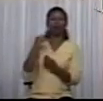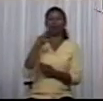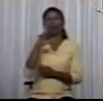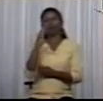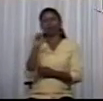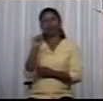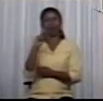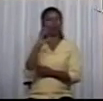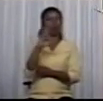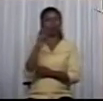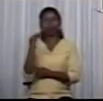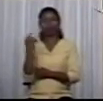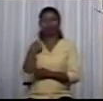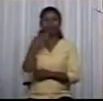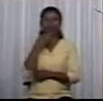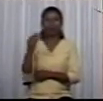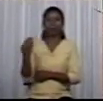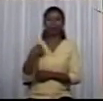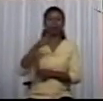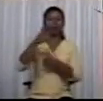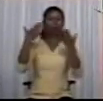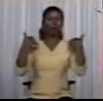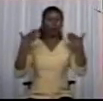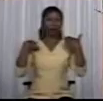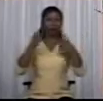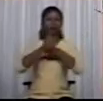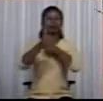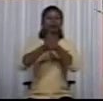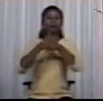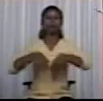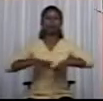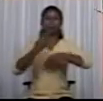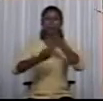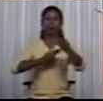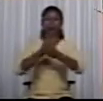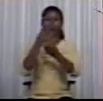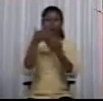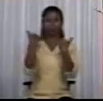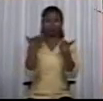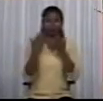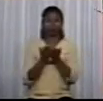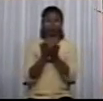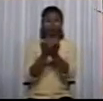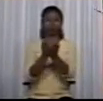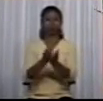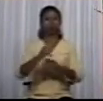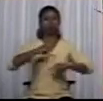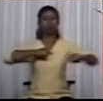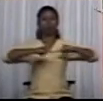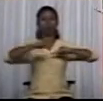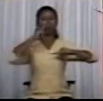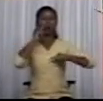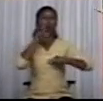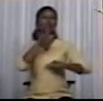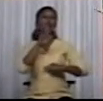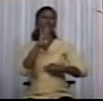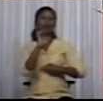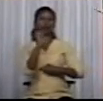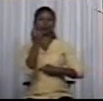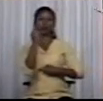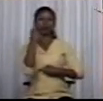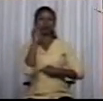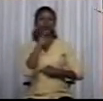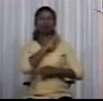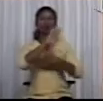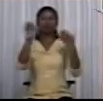esto llegaban los barcos de cabotaje de Guayaquil con la mercadería aquí a Borbón. Y el capataz de Colía se llamaba Luis Perlaza. Y a él decía a